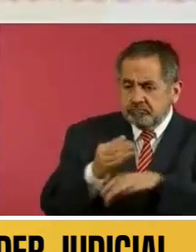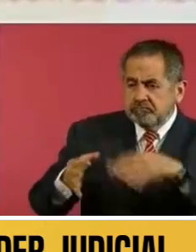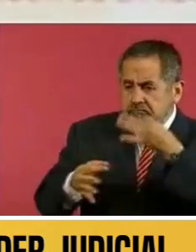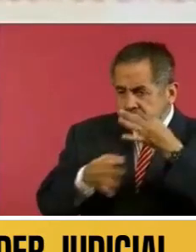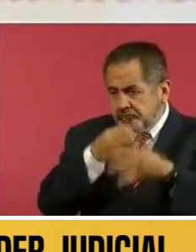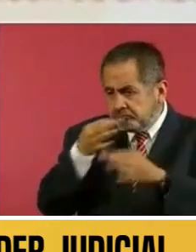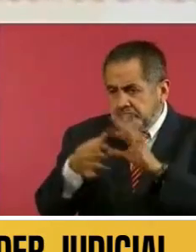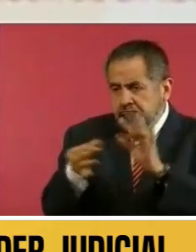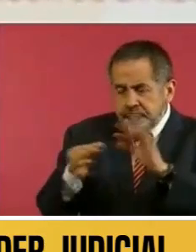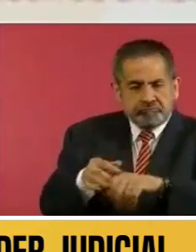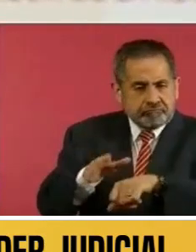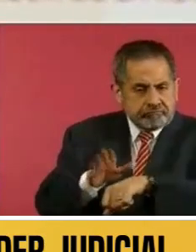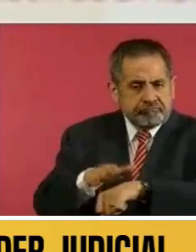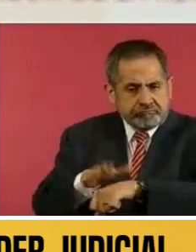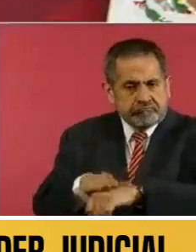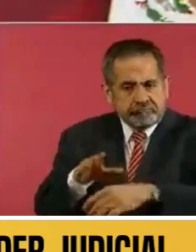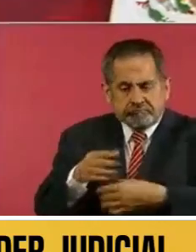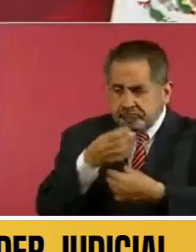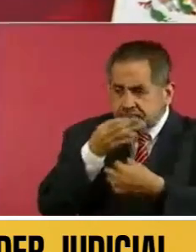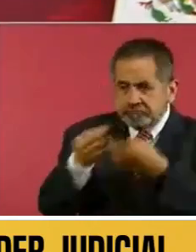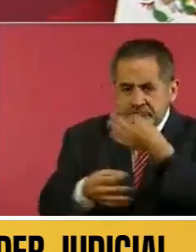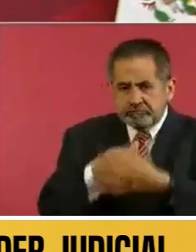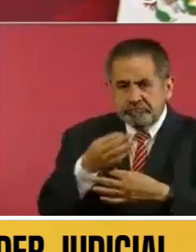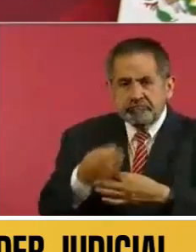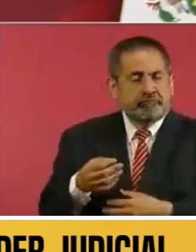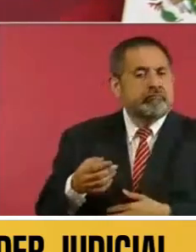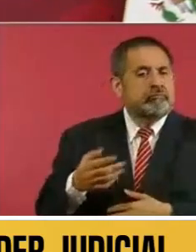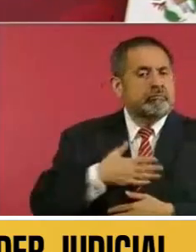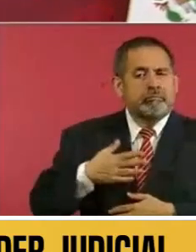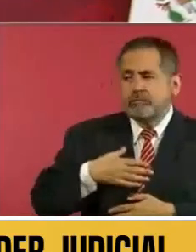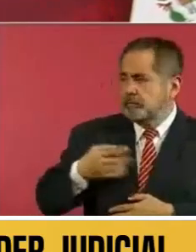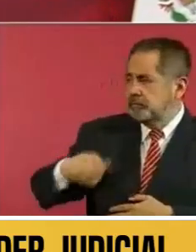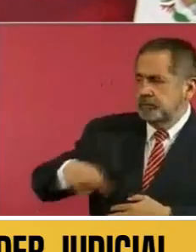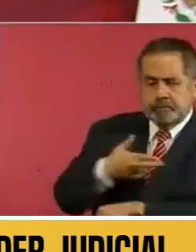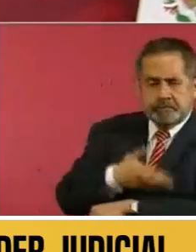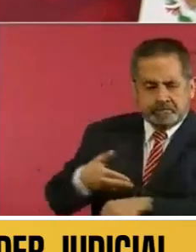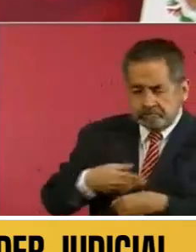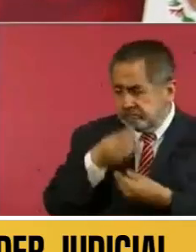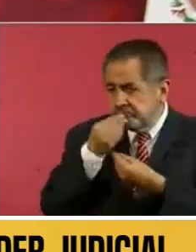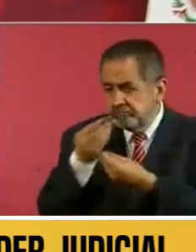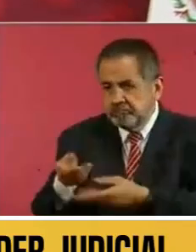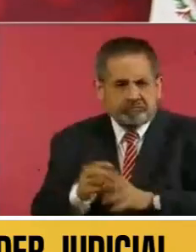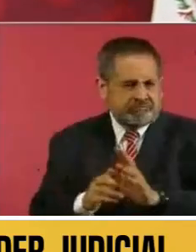informados de todo lo que estamos haciendo. Se está